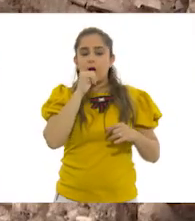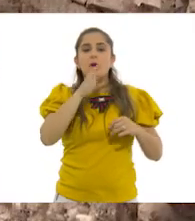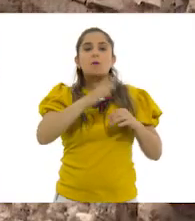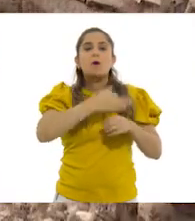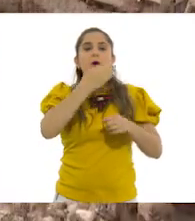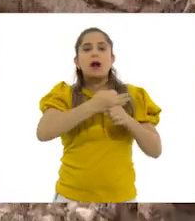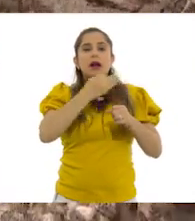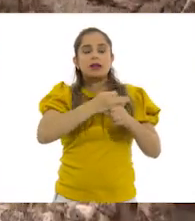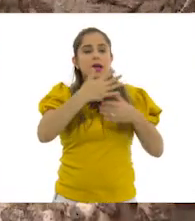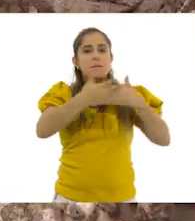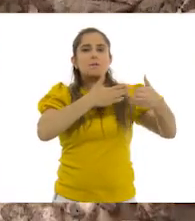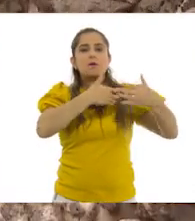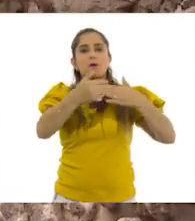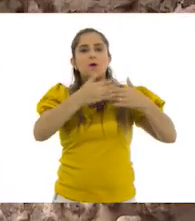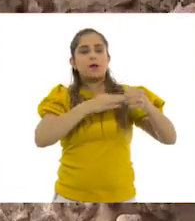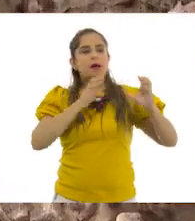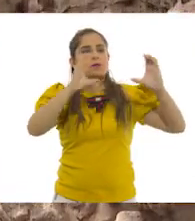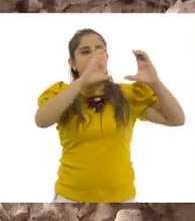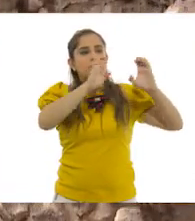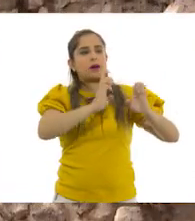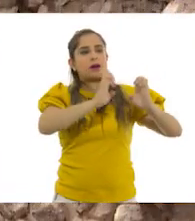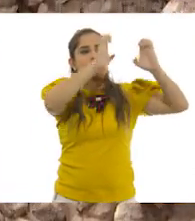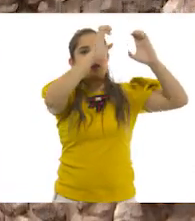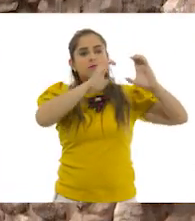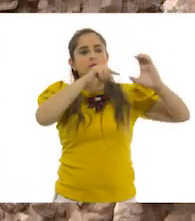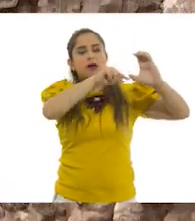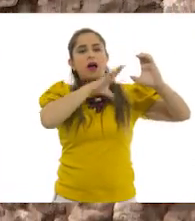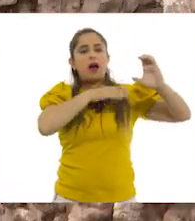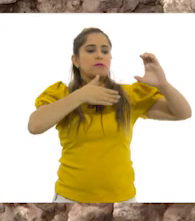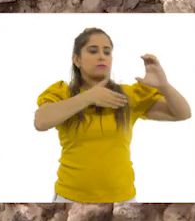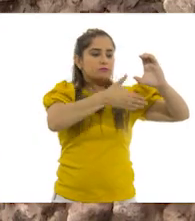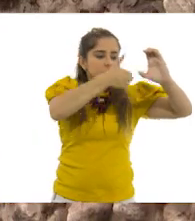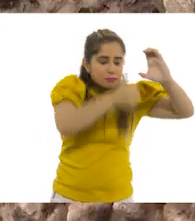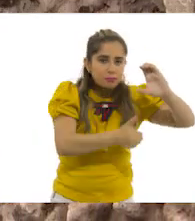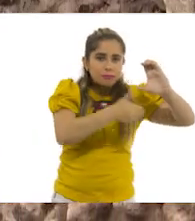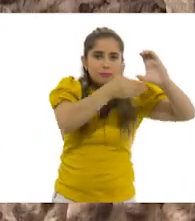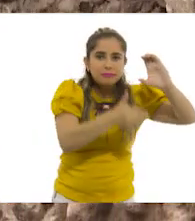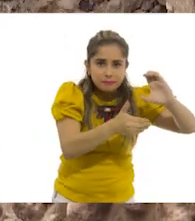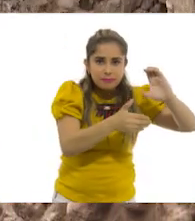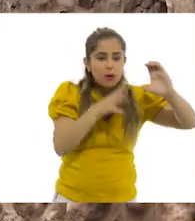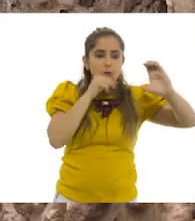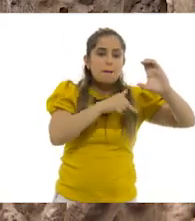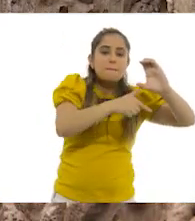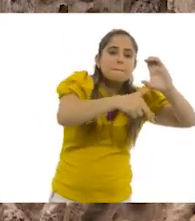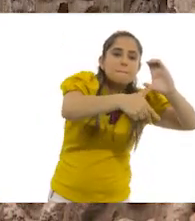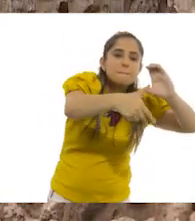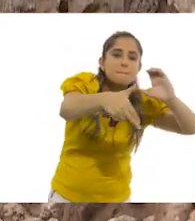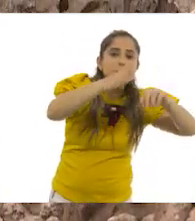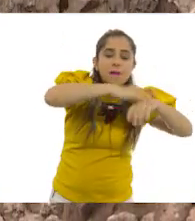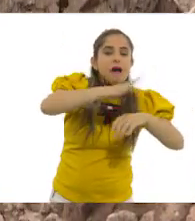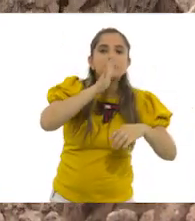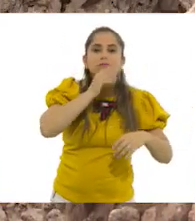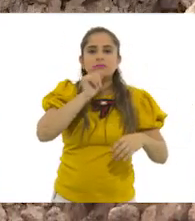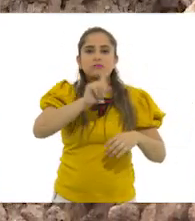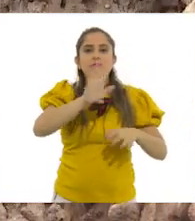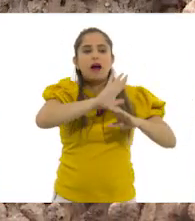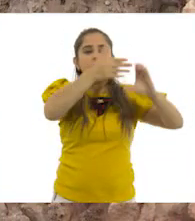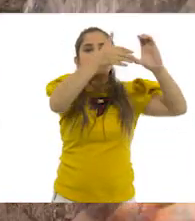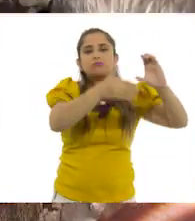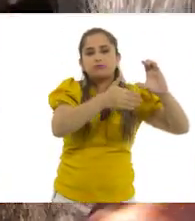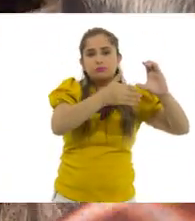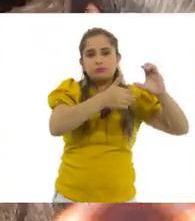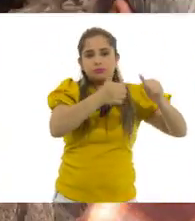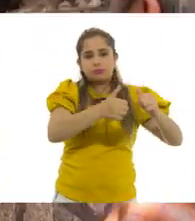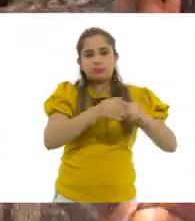del cimiento moderno que tenemos allí. Sí. Ahí tenemos este gran muro de ladrillos que ya es la división del terreno, del predio. Oye, ¿y